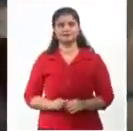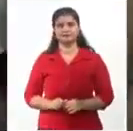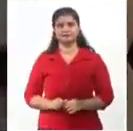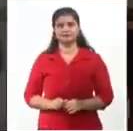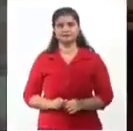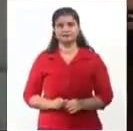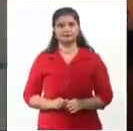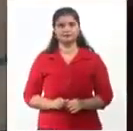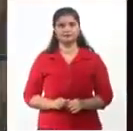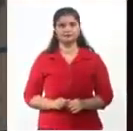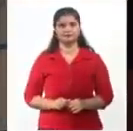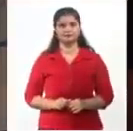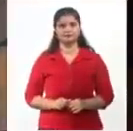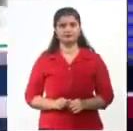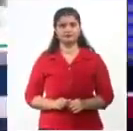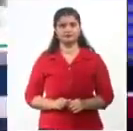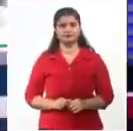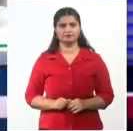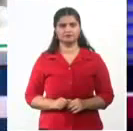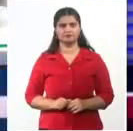de la Televisión Cubana.